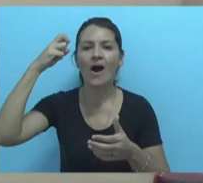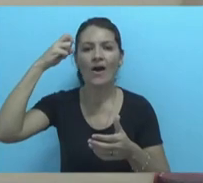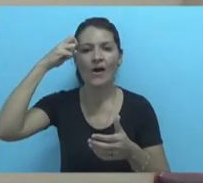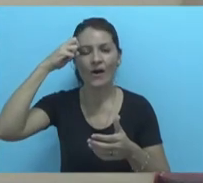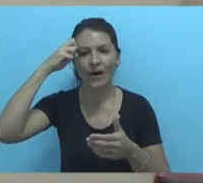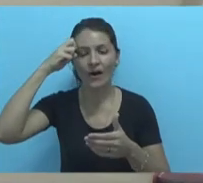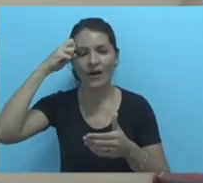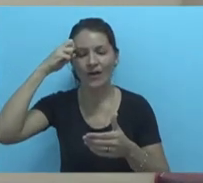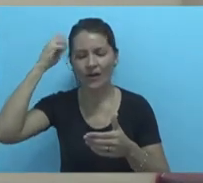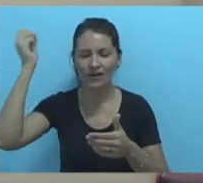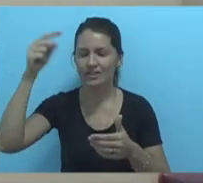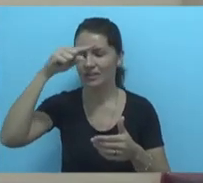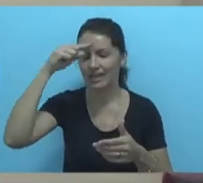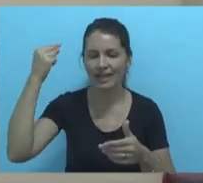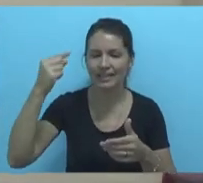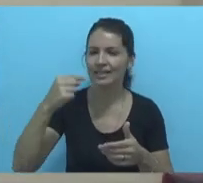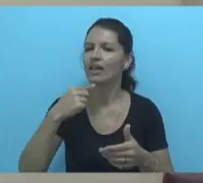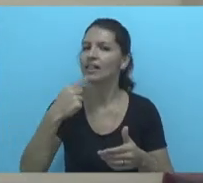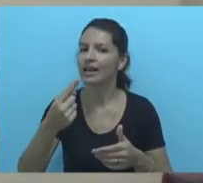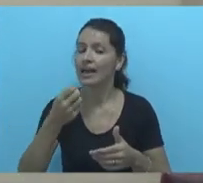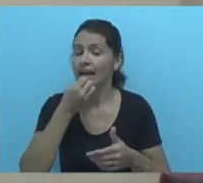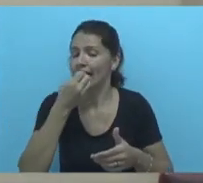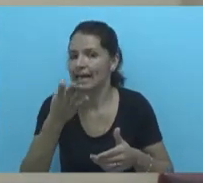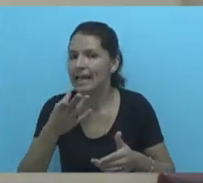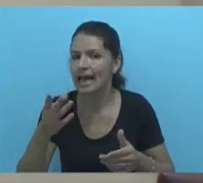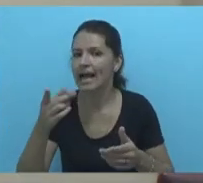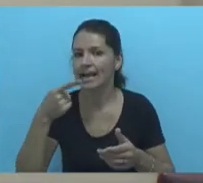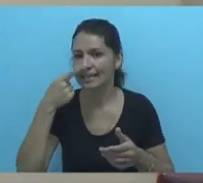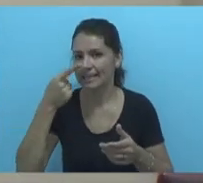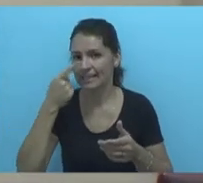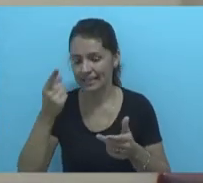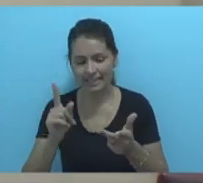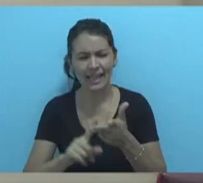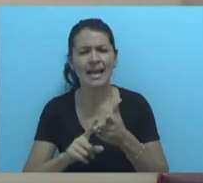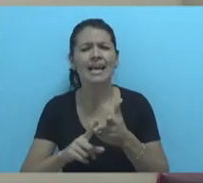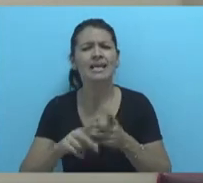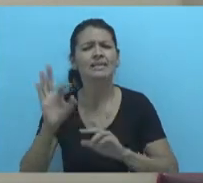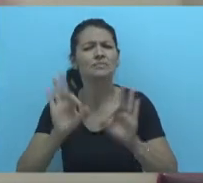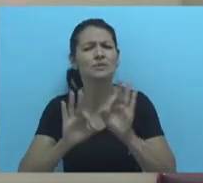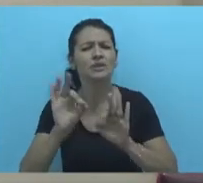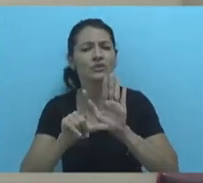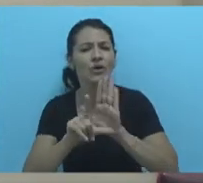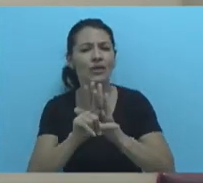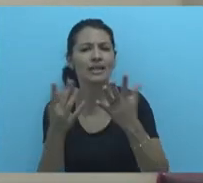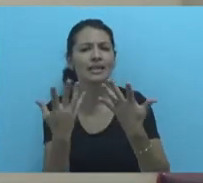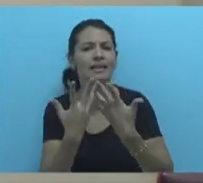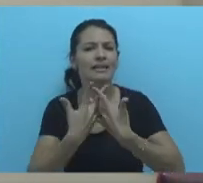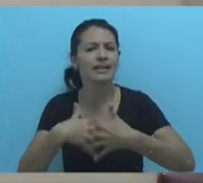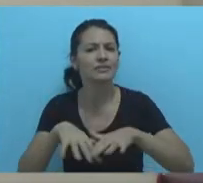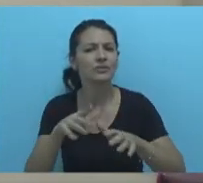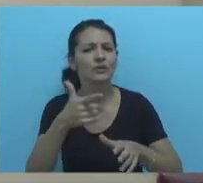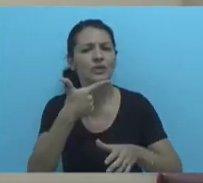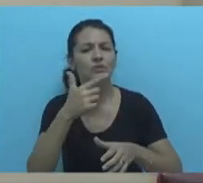nos lleva a esta Ley Nacional de Integración Sociourbana que conocemos